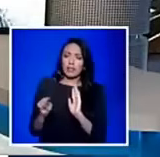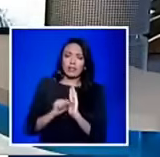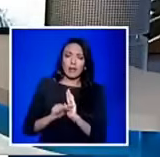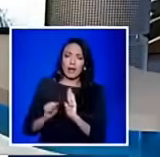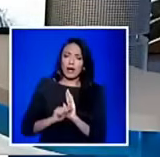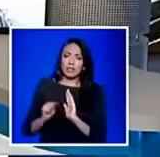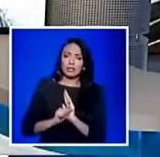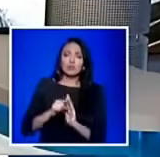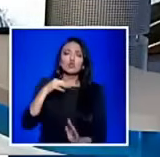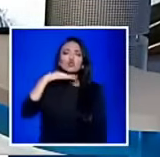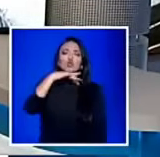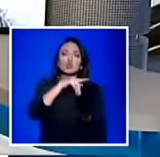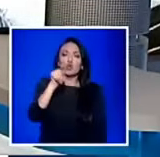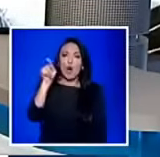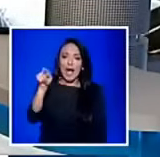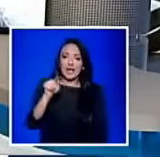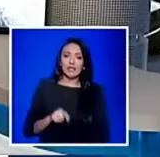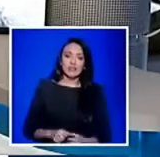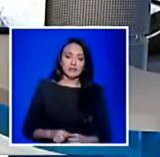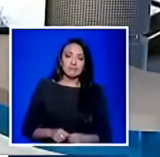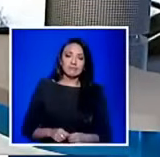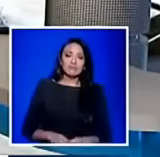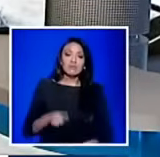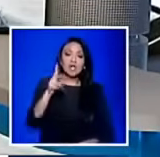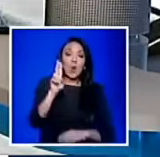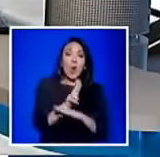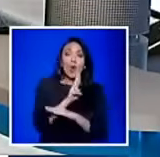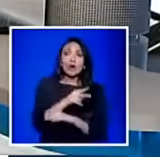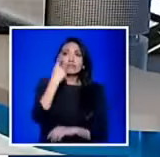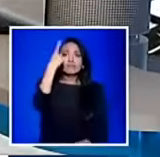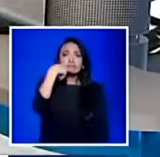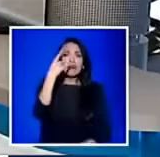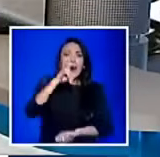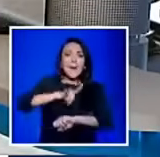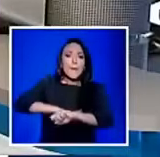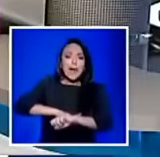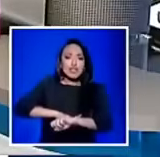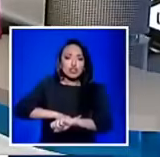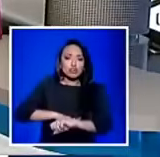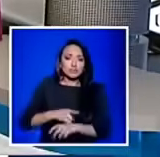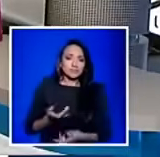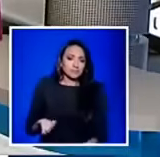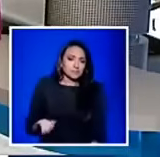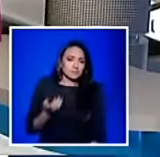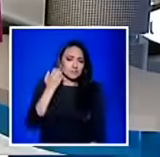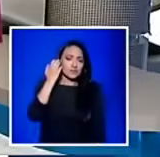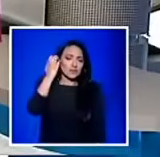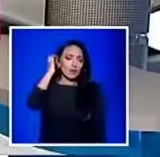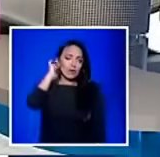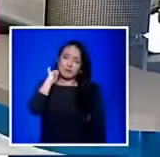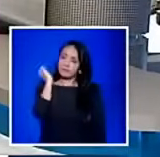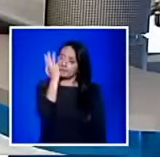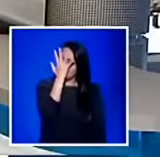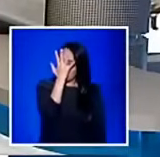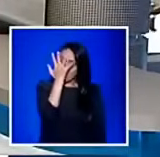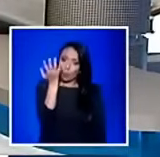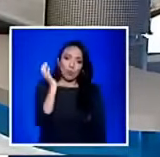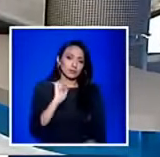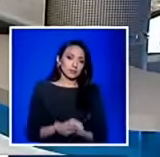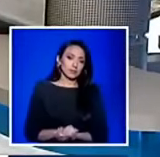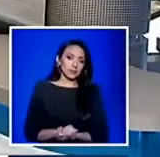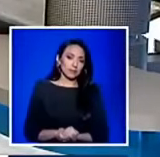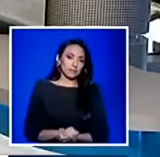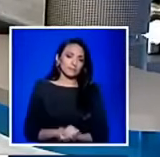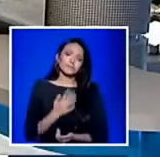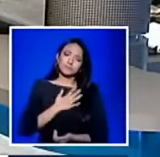que ensucian ese espacio. Y lo están ocupando ya como urinario público, realmente nos da hasta vergüenza decirlo, pero así es. Hay que